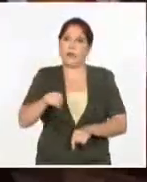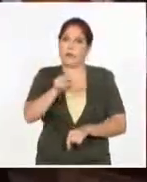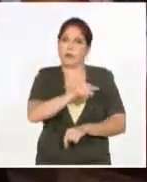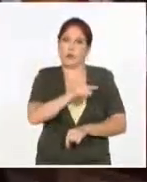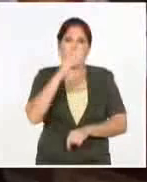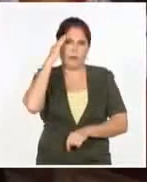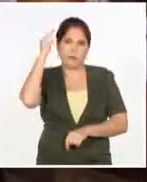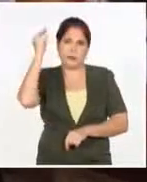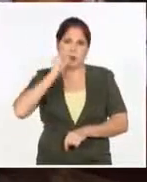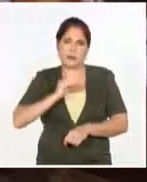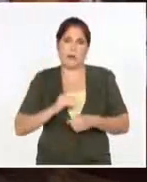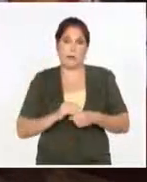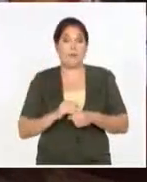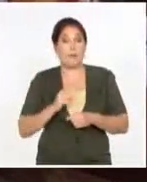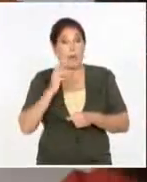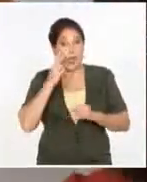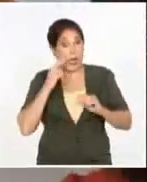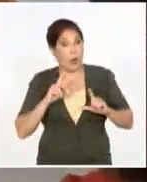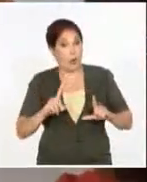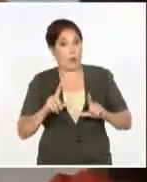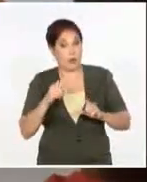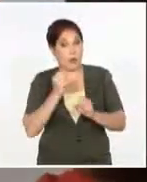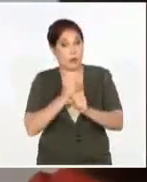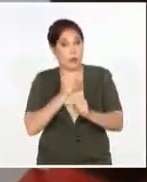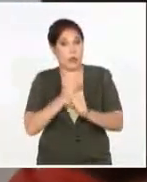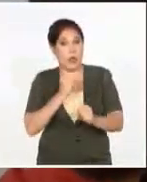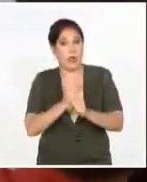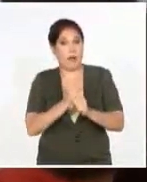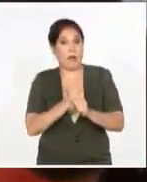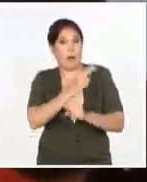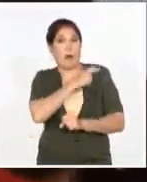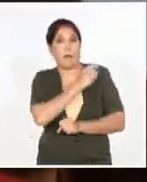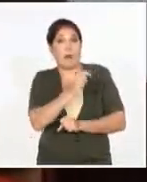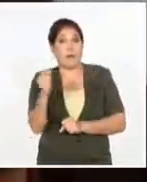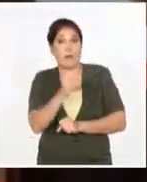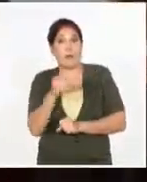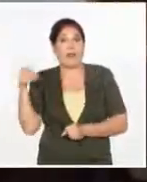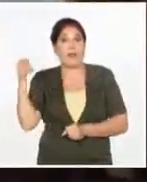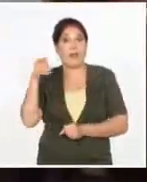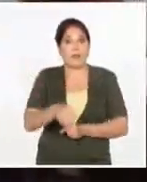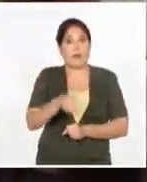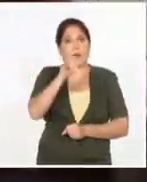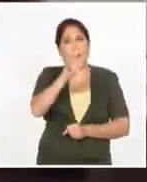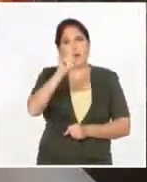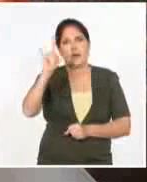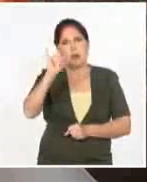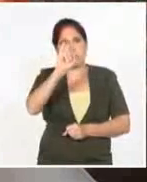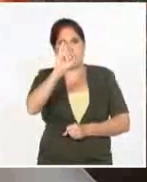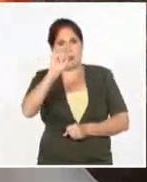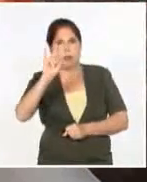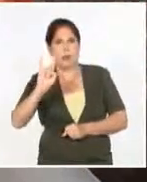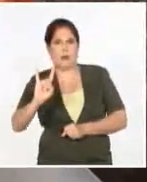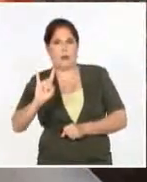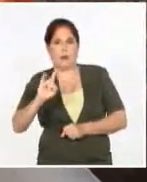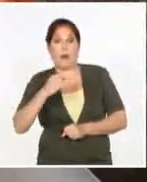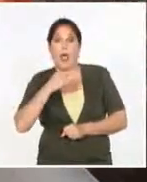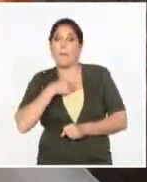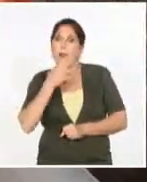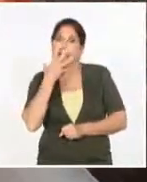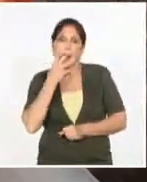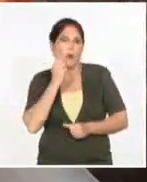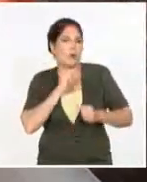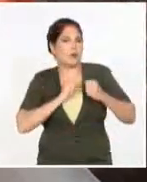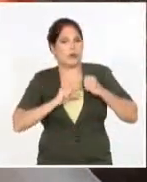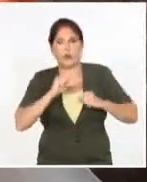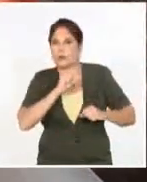Cabaiguán. El reconocido maestro de la enseñanza primaria de Cabaiguán llegó a las aulas en 1969. Me enamoré de la forma en que